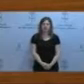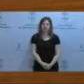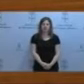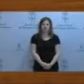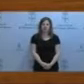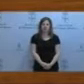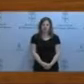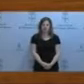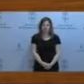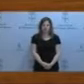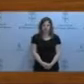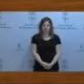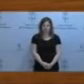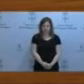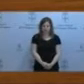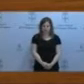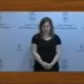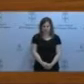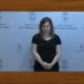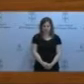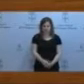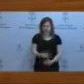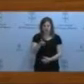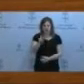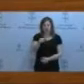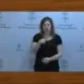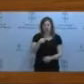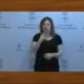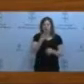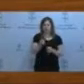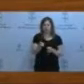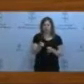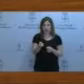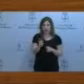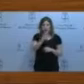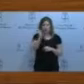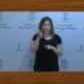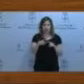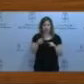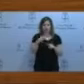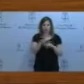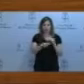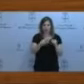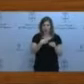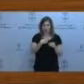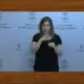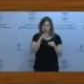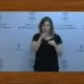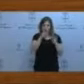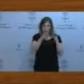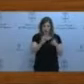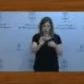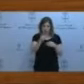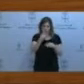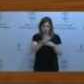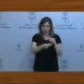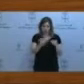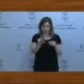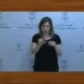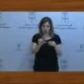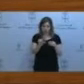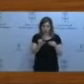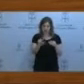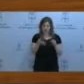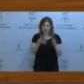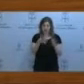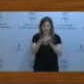Me refiero a áreas. También le voy a decir que no podíamos hacer otra cosa, dado que lo primero que hizo usted no fue atender